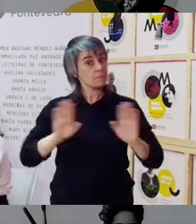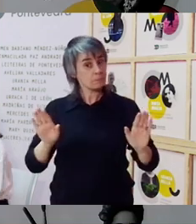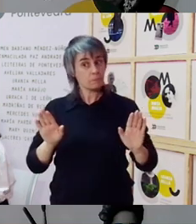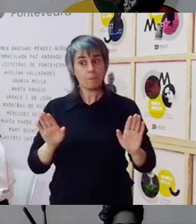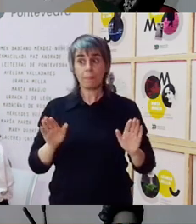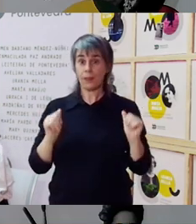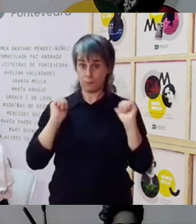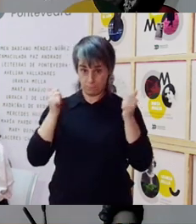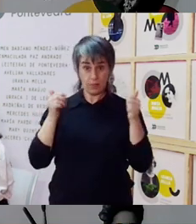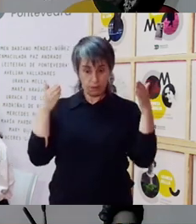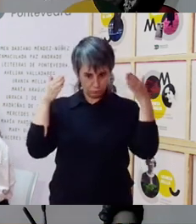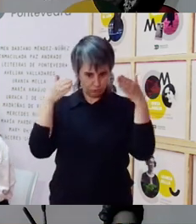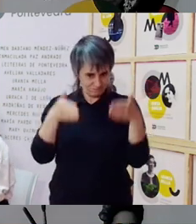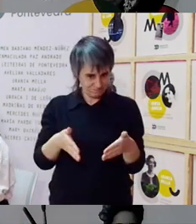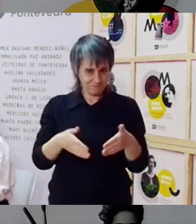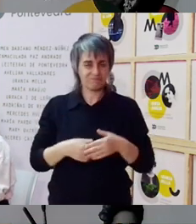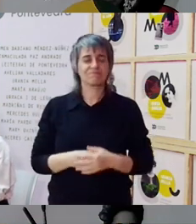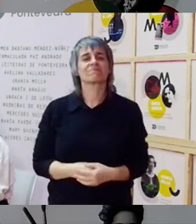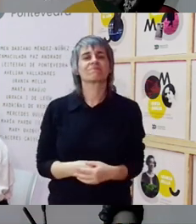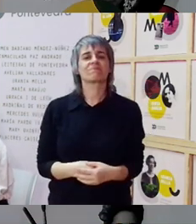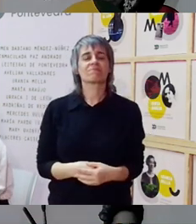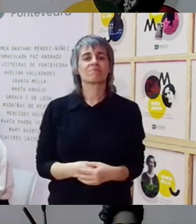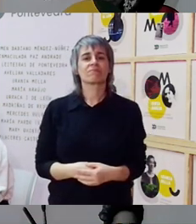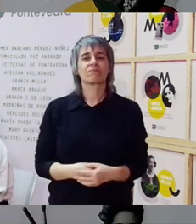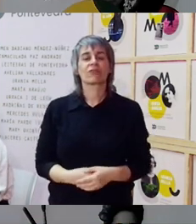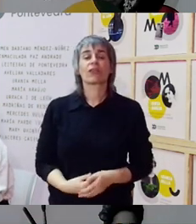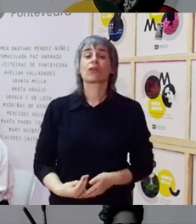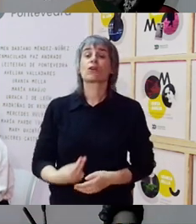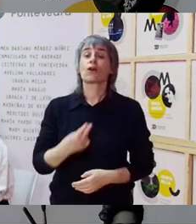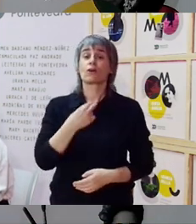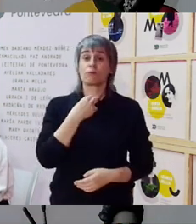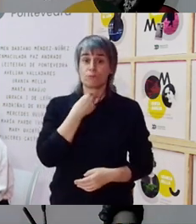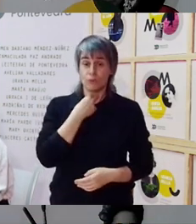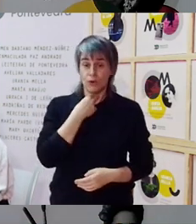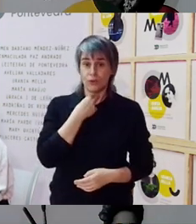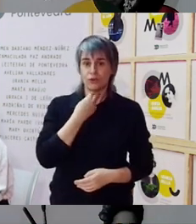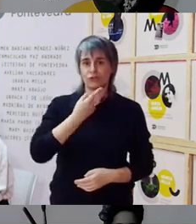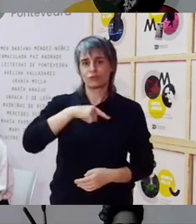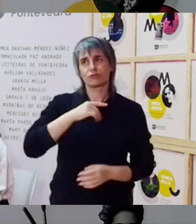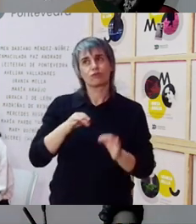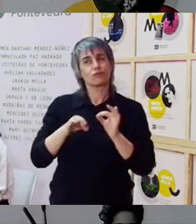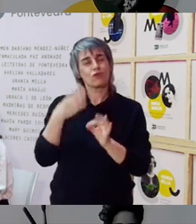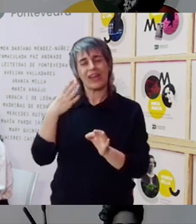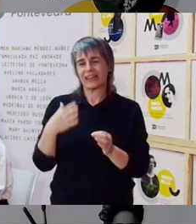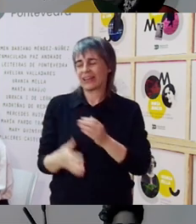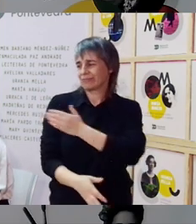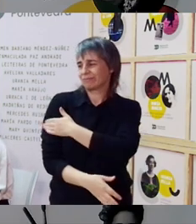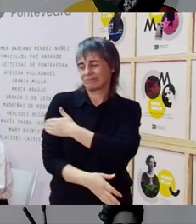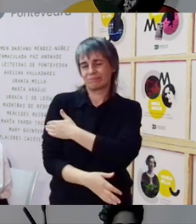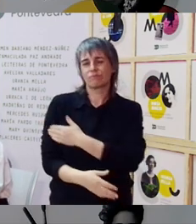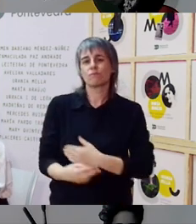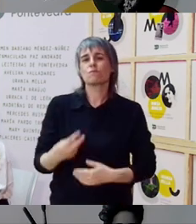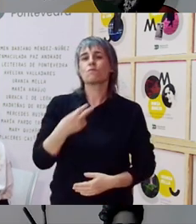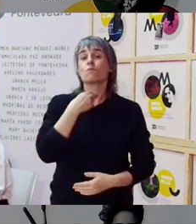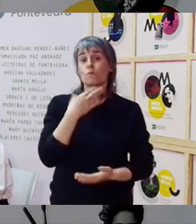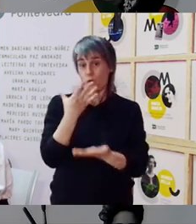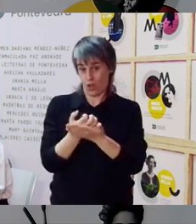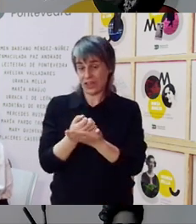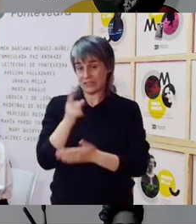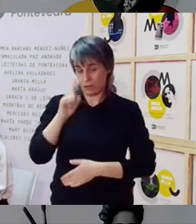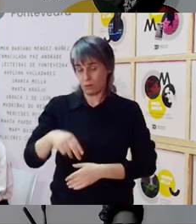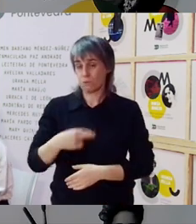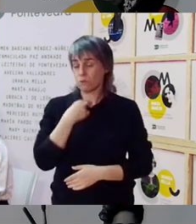meternos en fariña. A voz que coa que tivemos a sorte de contar no podcast e a voz coa que hoxe